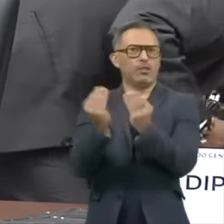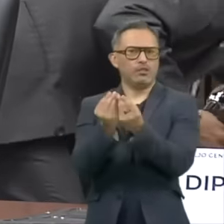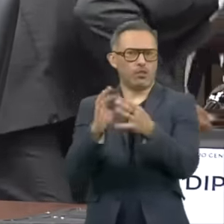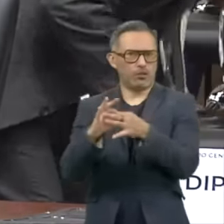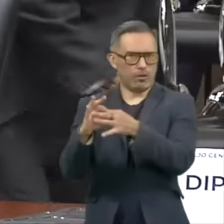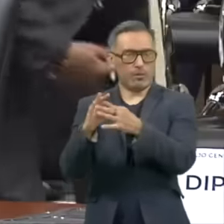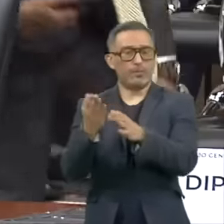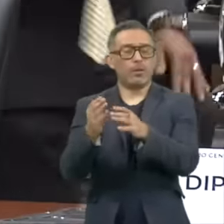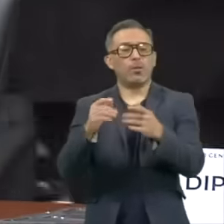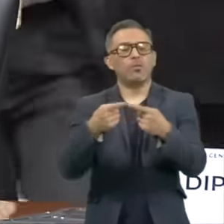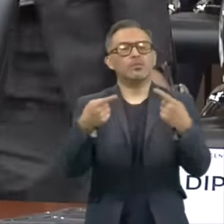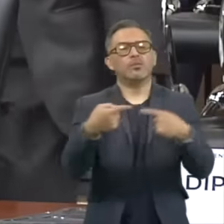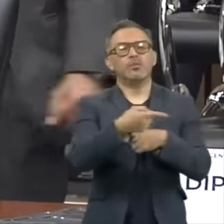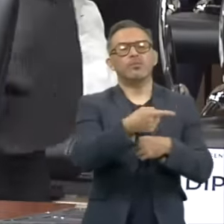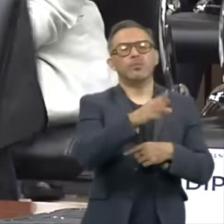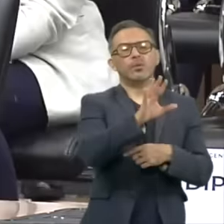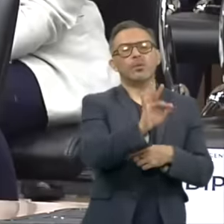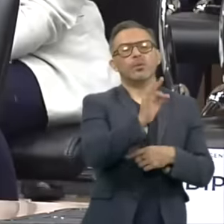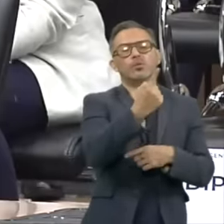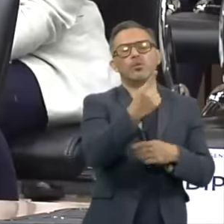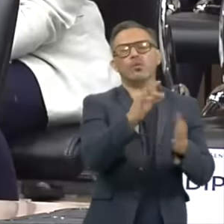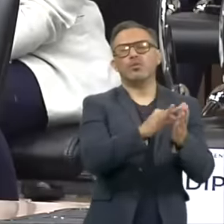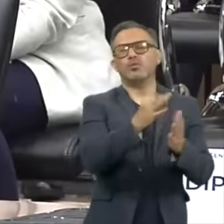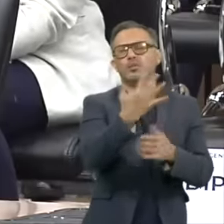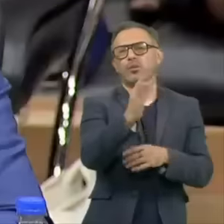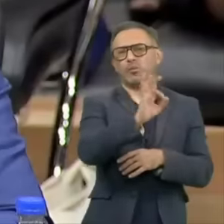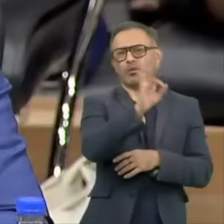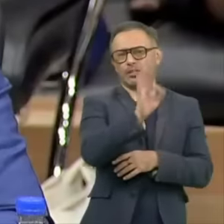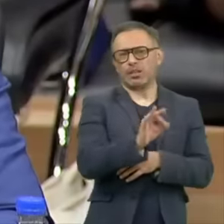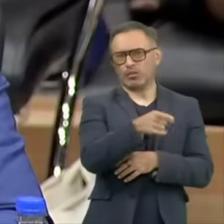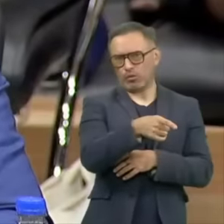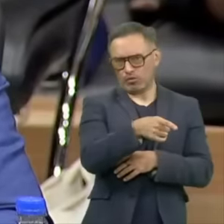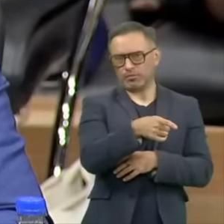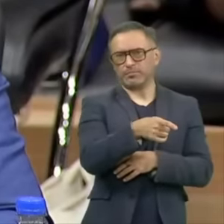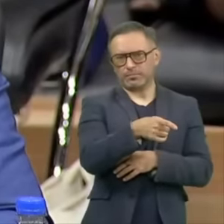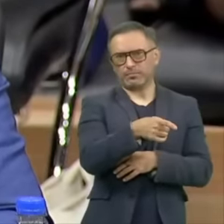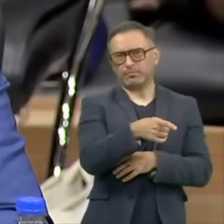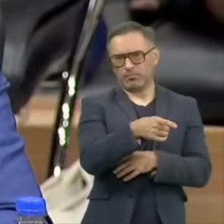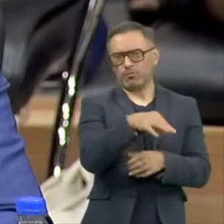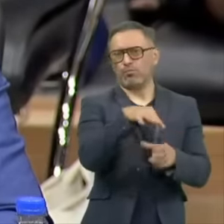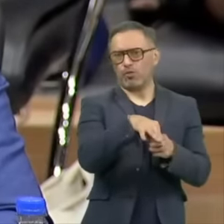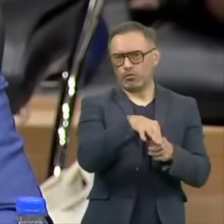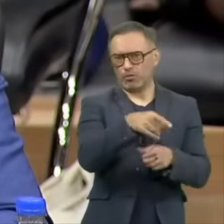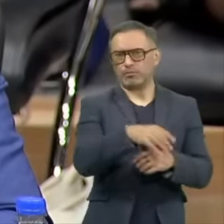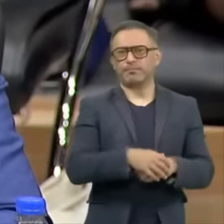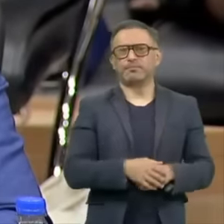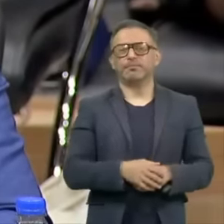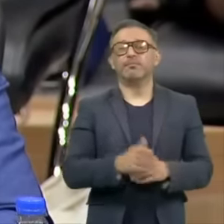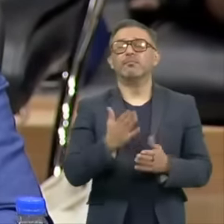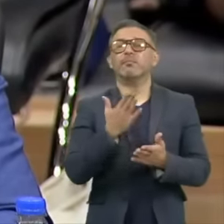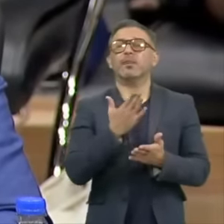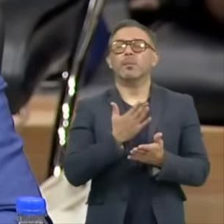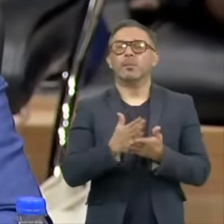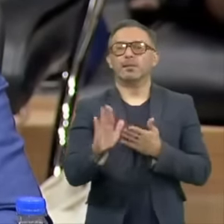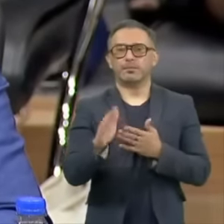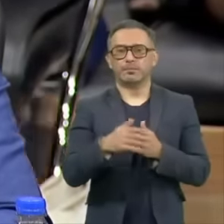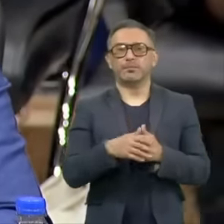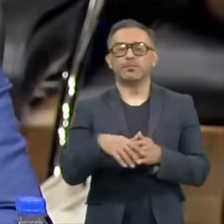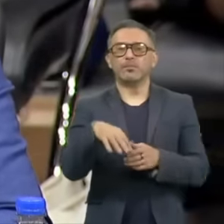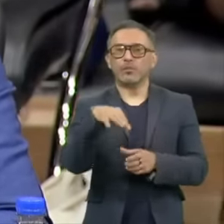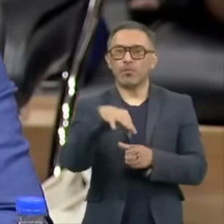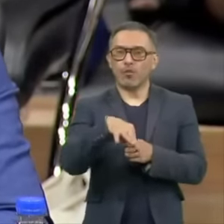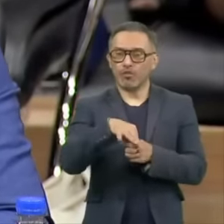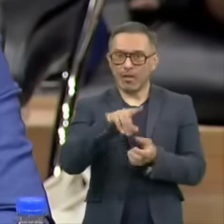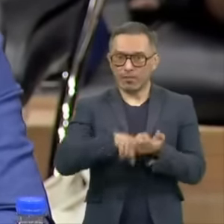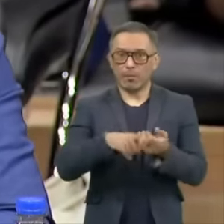el 41.5% de los votos. El voto emitido, la voluntad